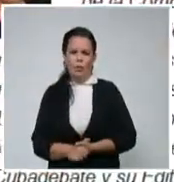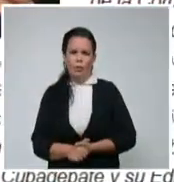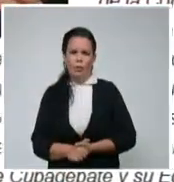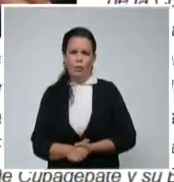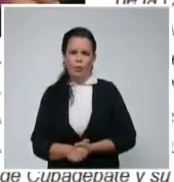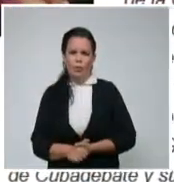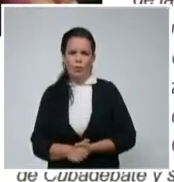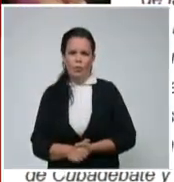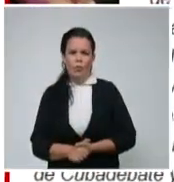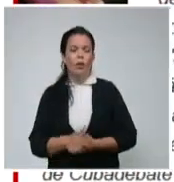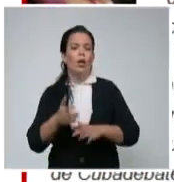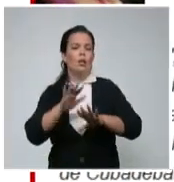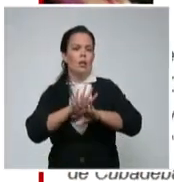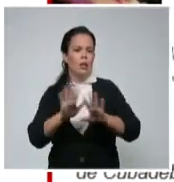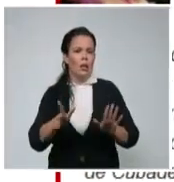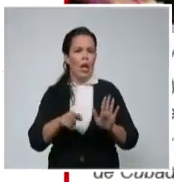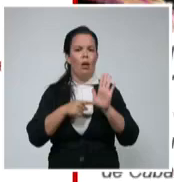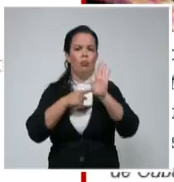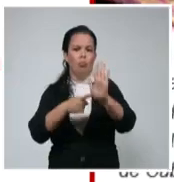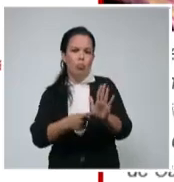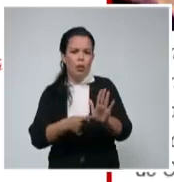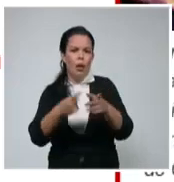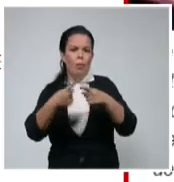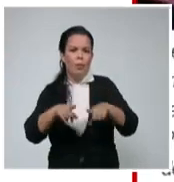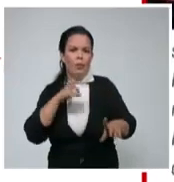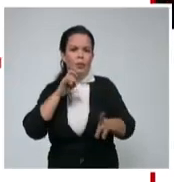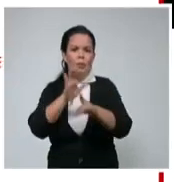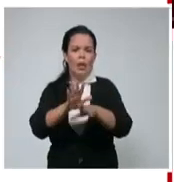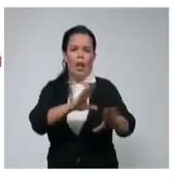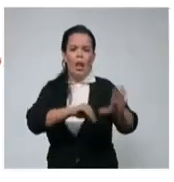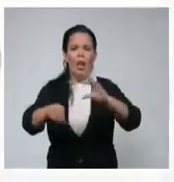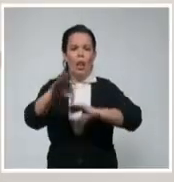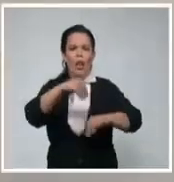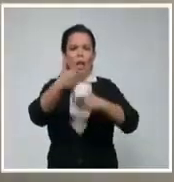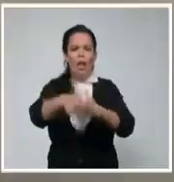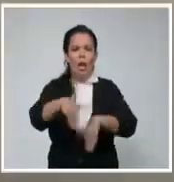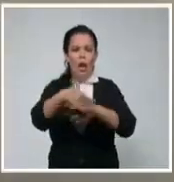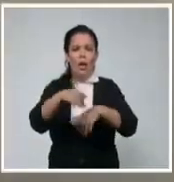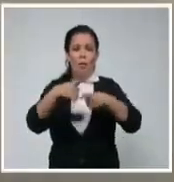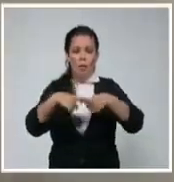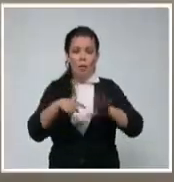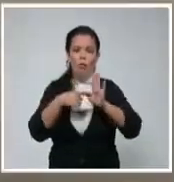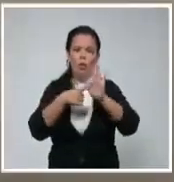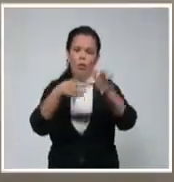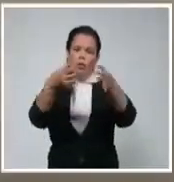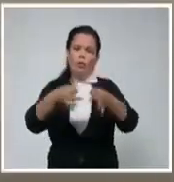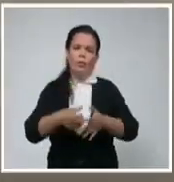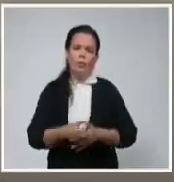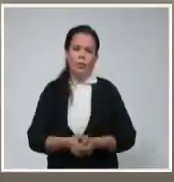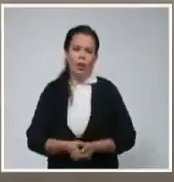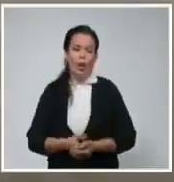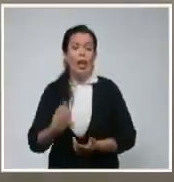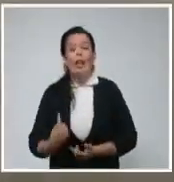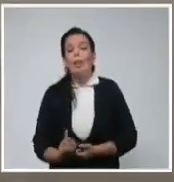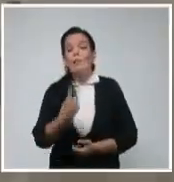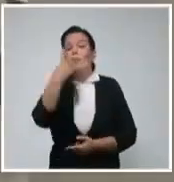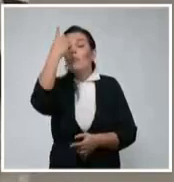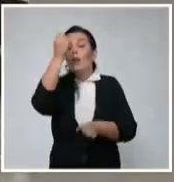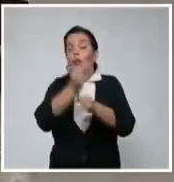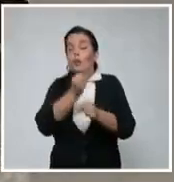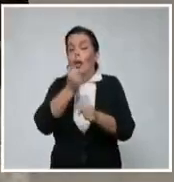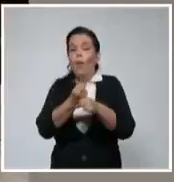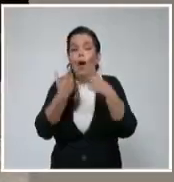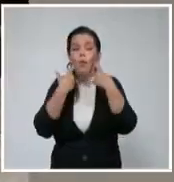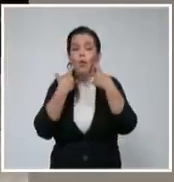polémica, pero al mismo tiempo generó acciones que fueron a las causas del fenómeno. Fue su primer gran trabajo profesional,